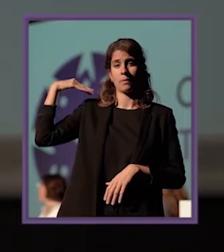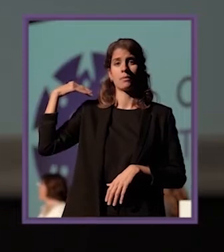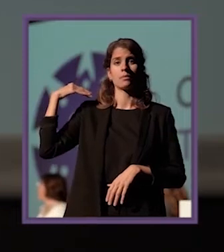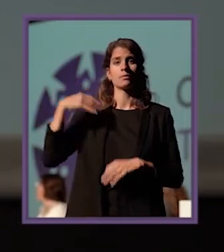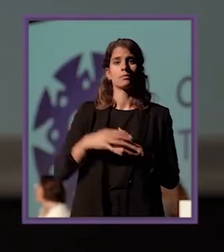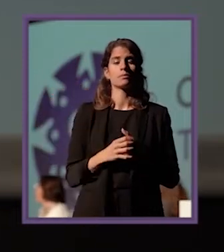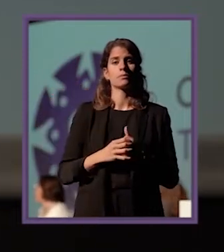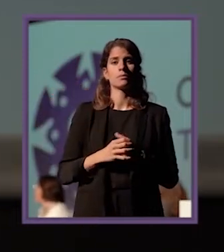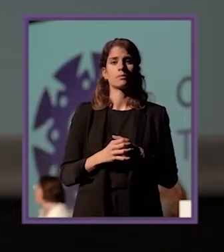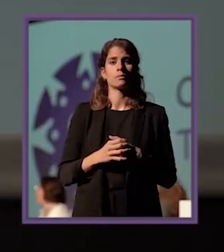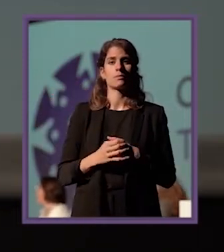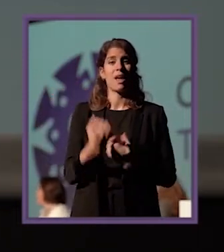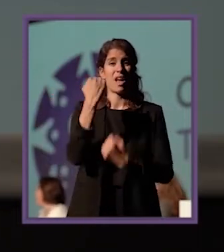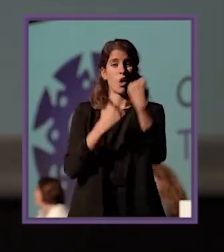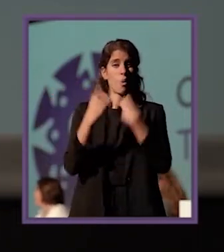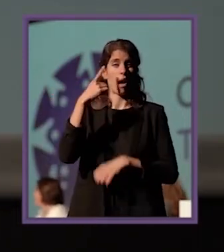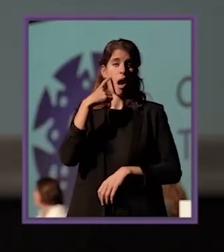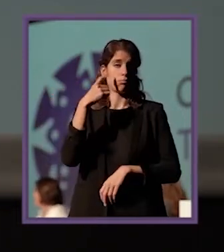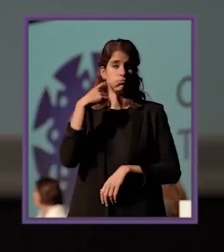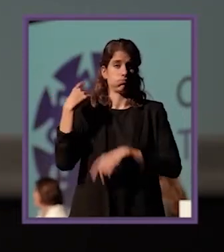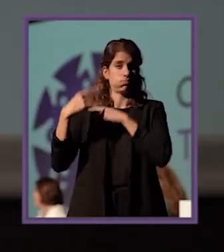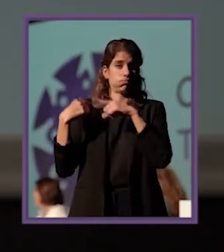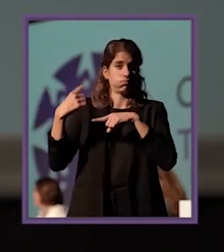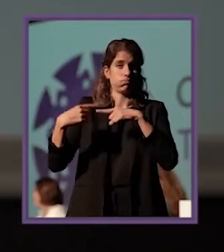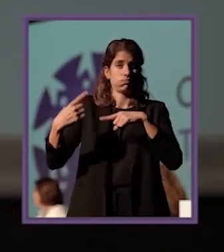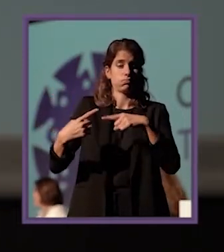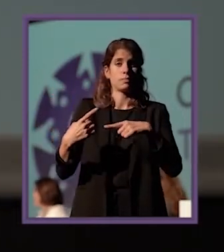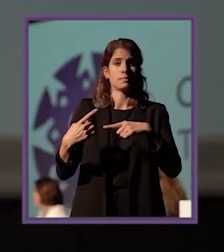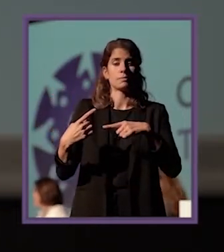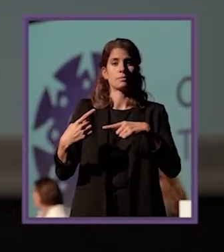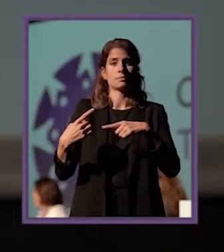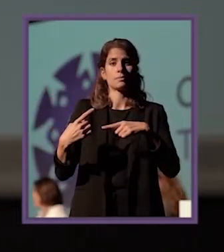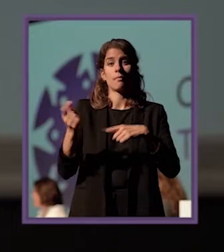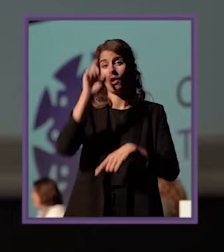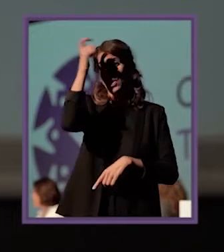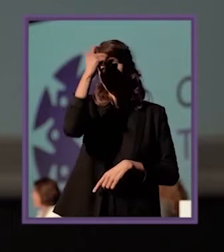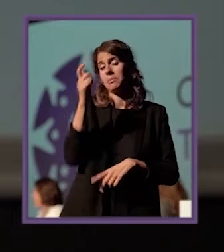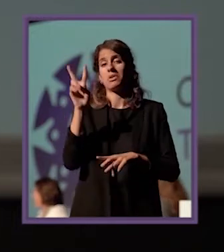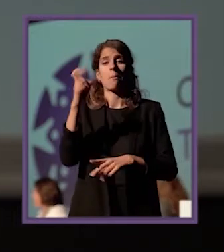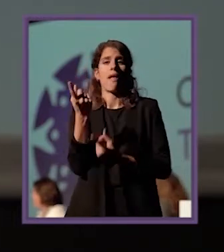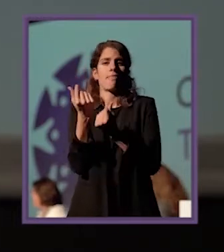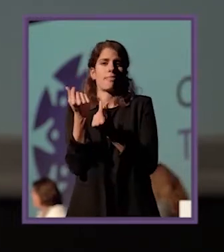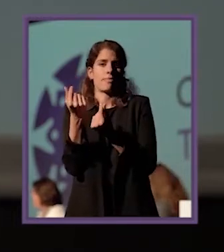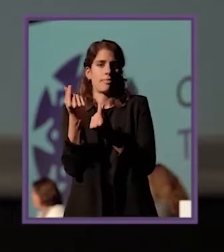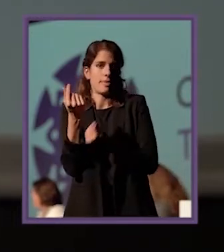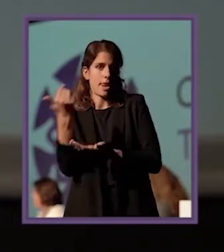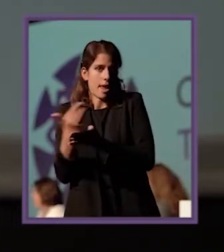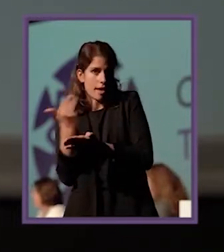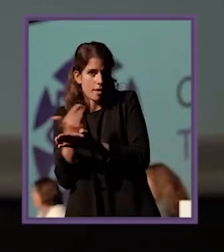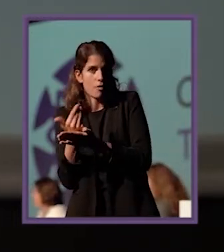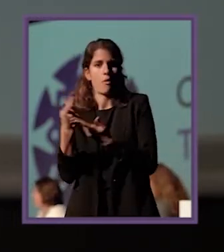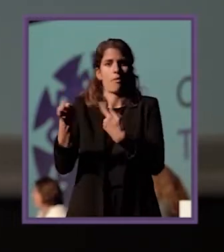economía tradicional que se basa pues, en conceptos como lo mercantil, como lo